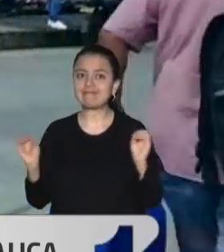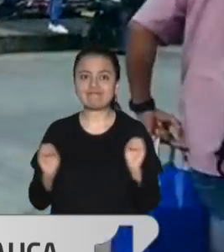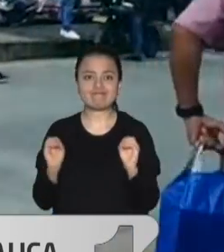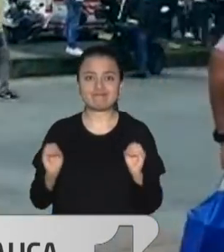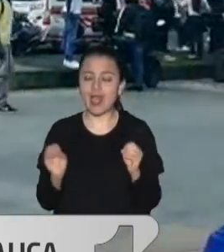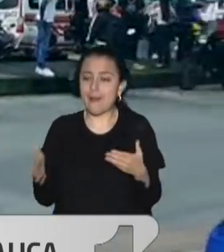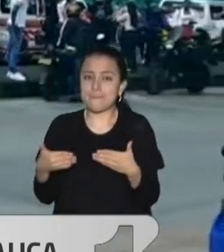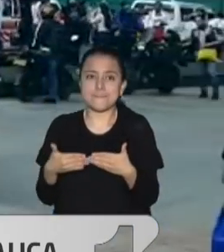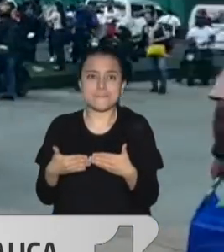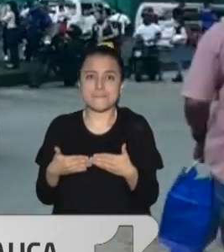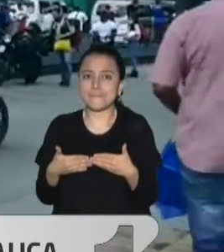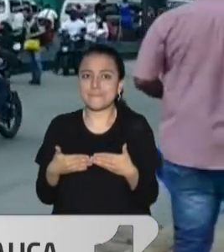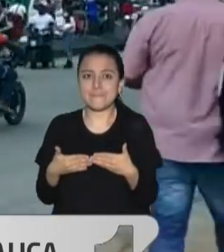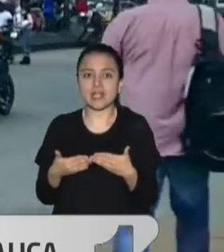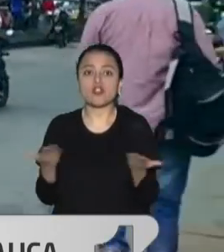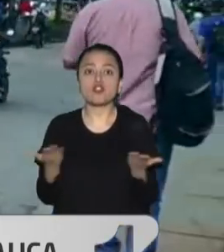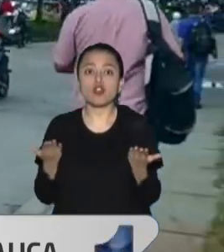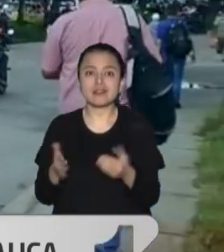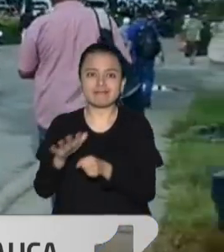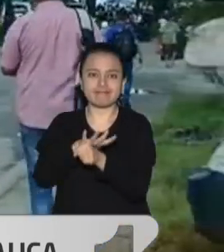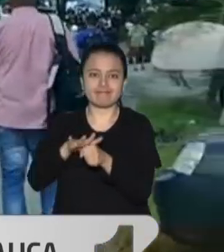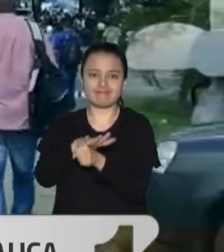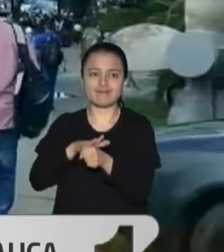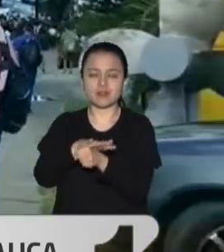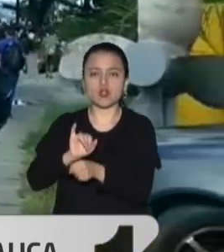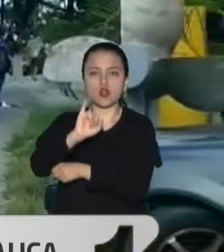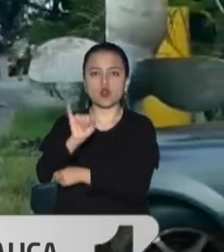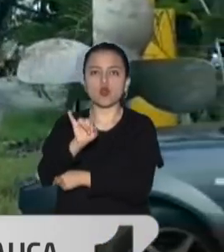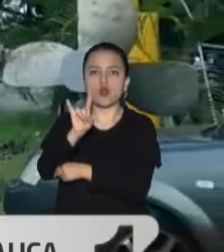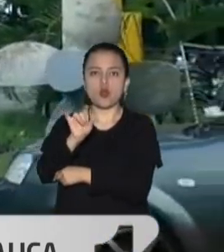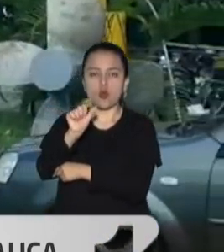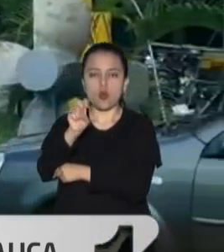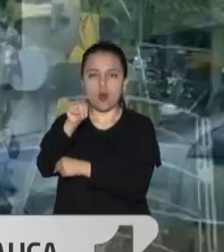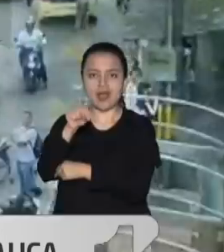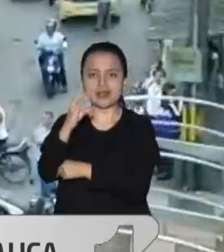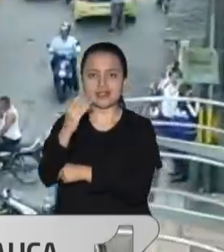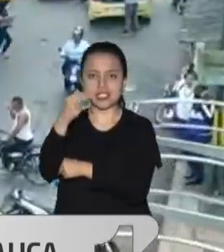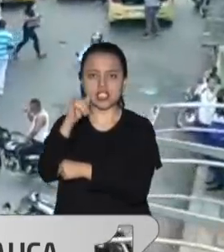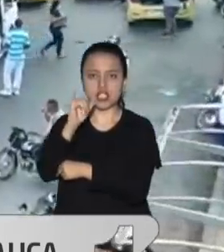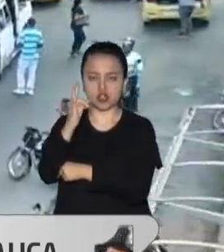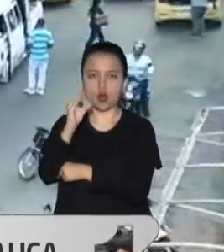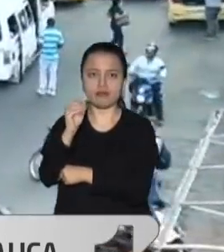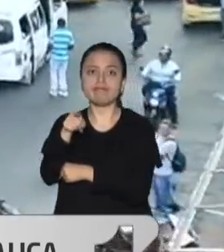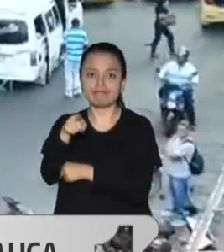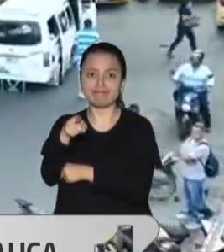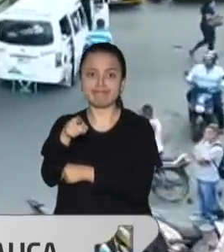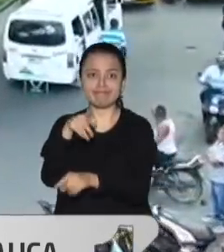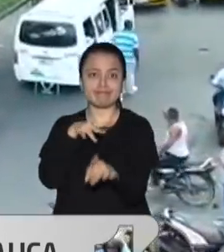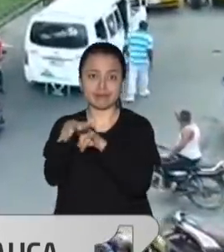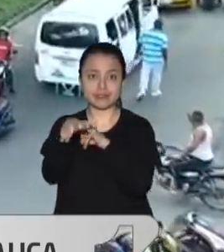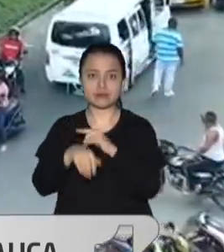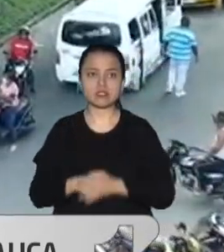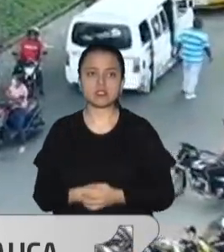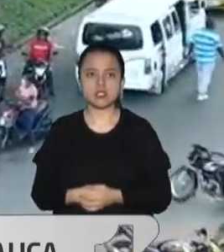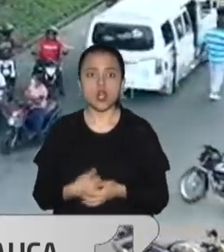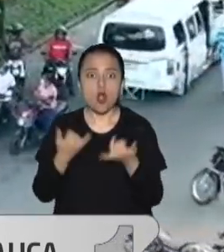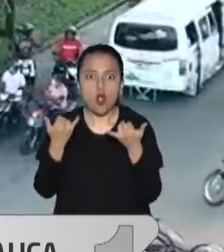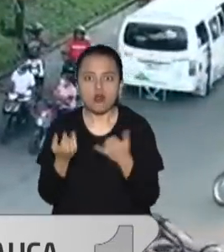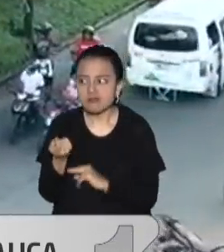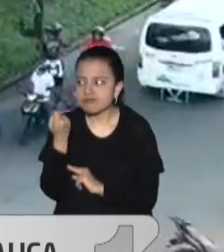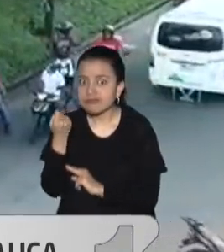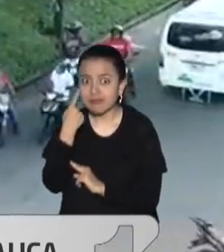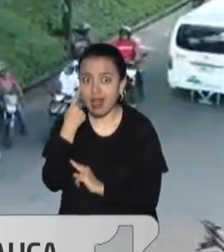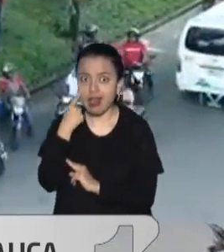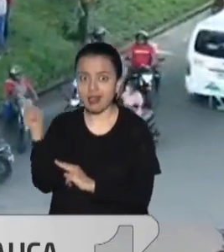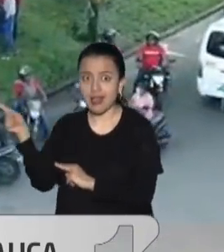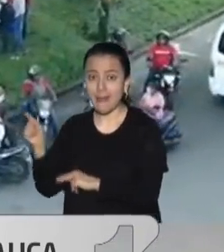por bloqueos en Juanchito. A esta hora aquí también los manifestantes decidieron atravesar sobre la vía dos camiones de basura